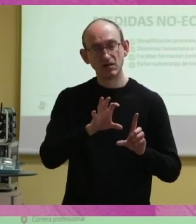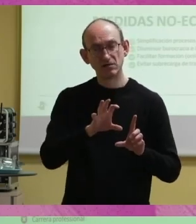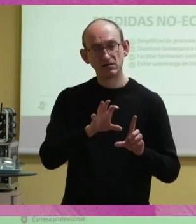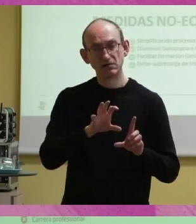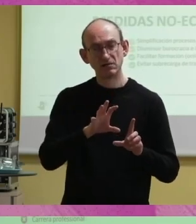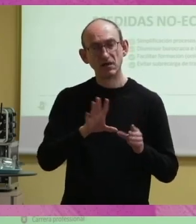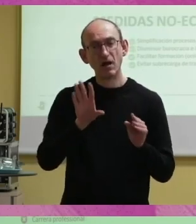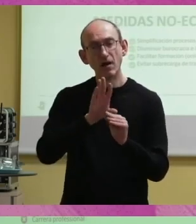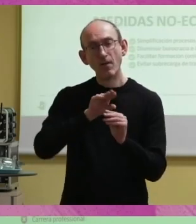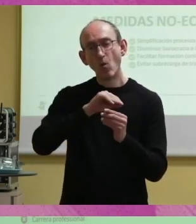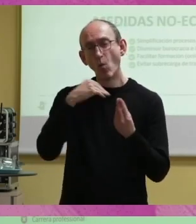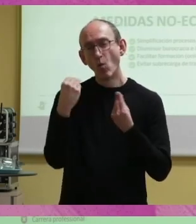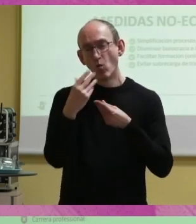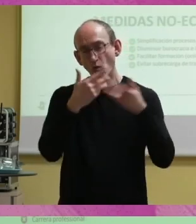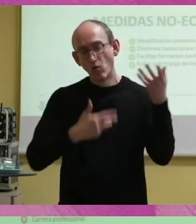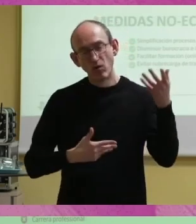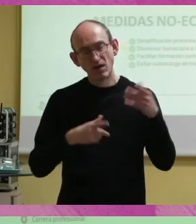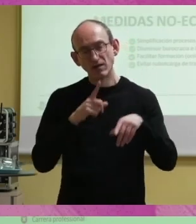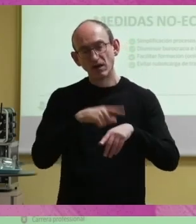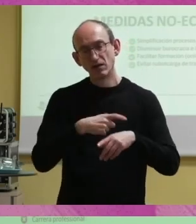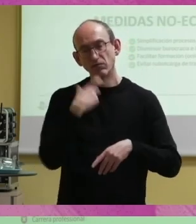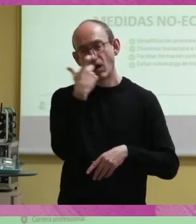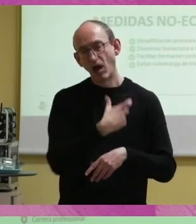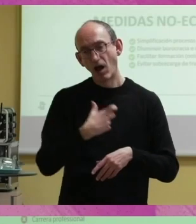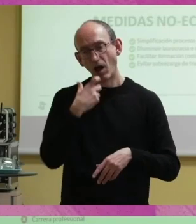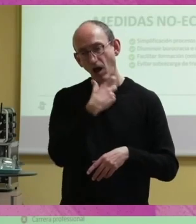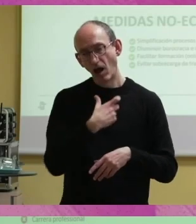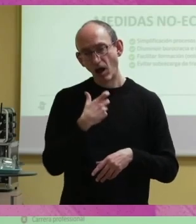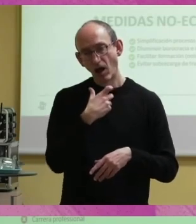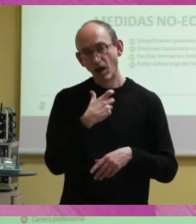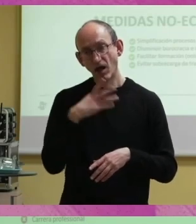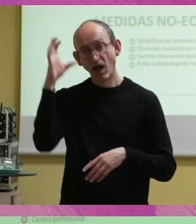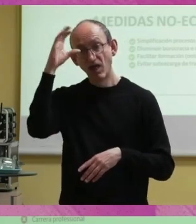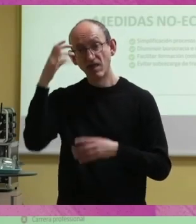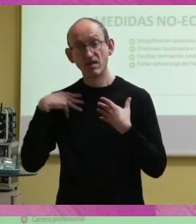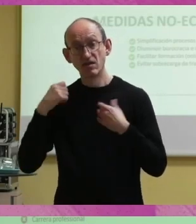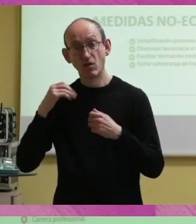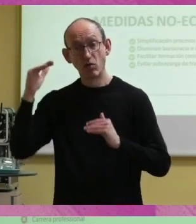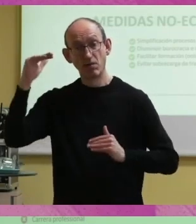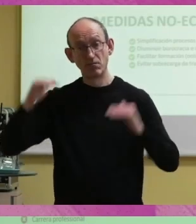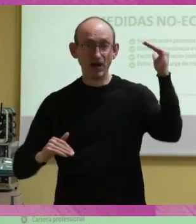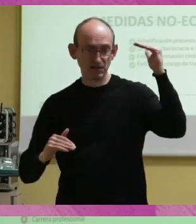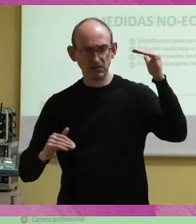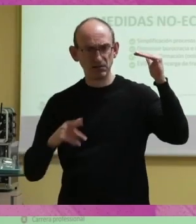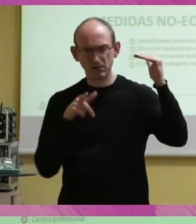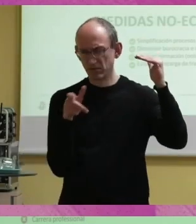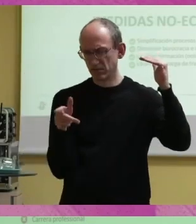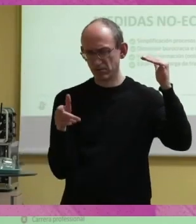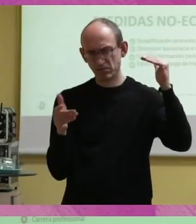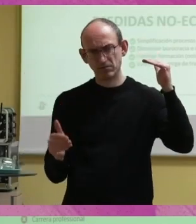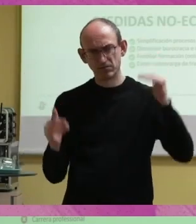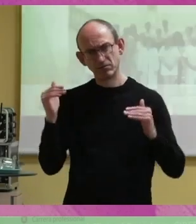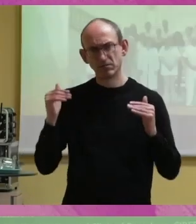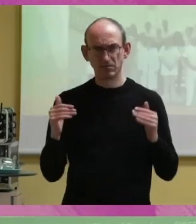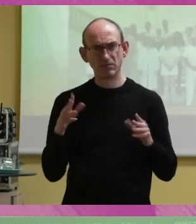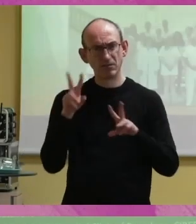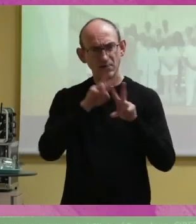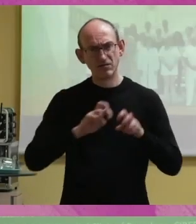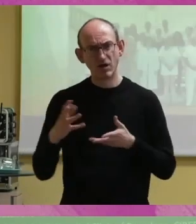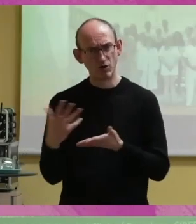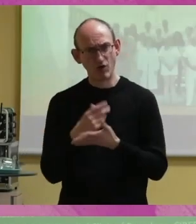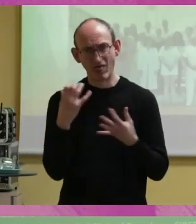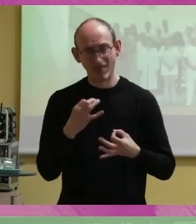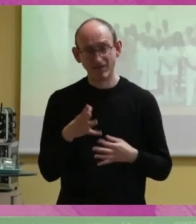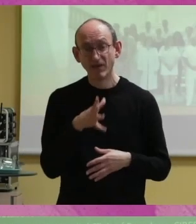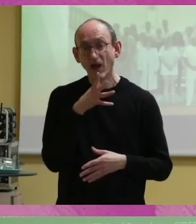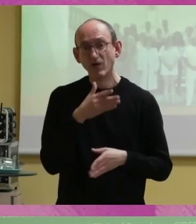tiempo en burocracia, en vez de estar haciendo ciencia y salud. Entonces, por favor, revisemos esto entre todos. Nada